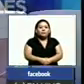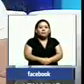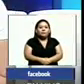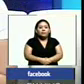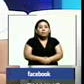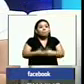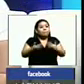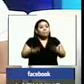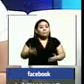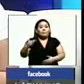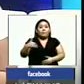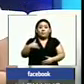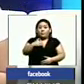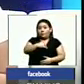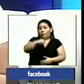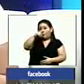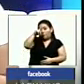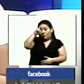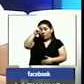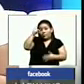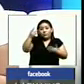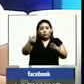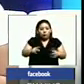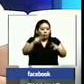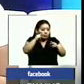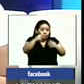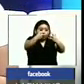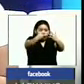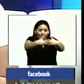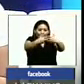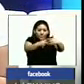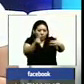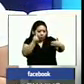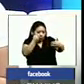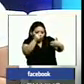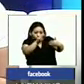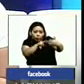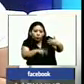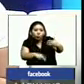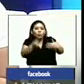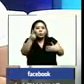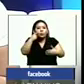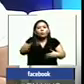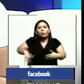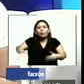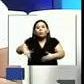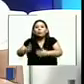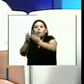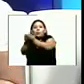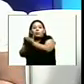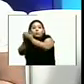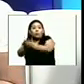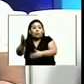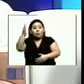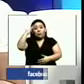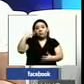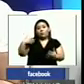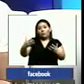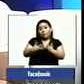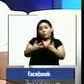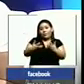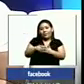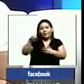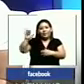El Ministerio De Trabajo Realizó una inspección A una empresa Que opera En el Departamento De la Unión Nuestra colega De Televisión